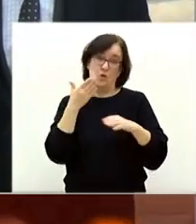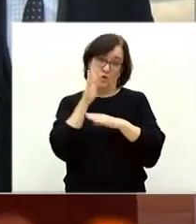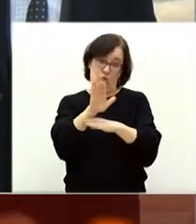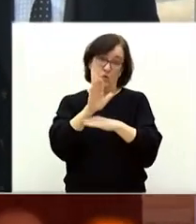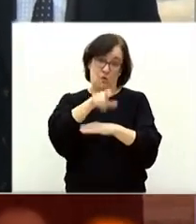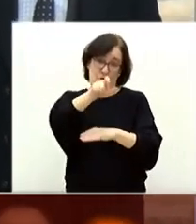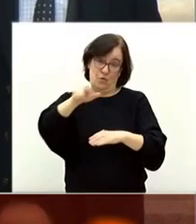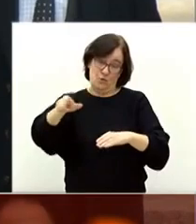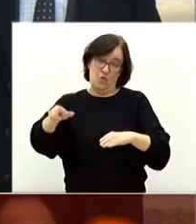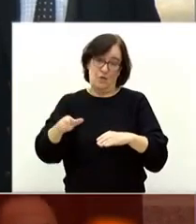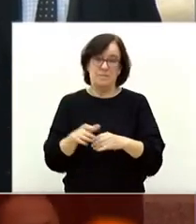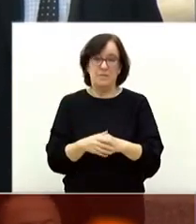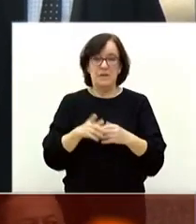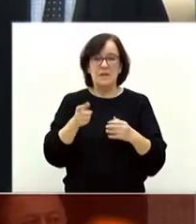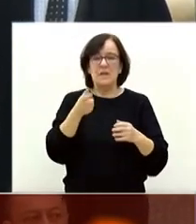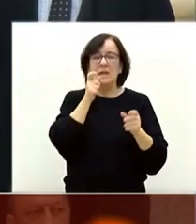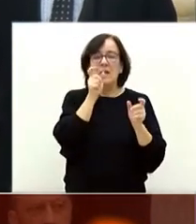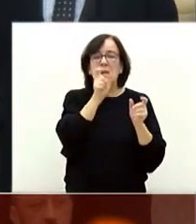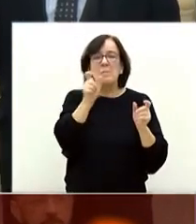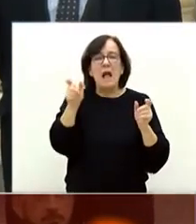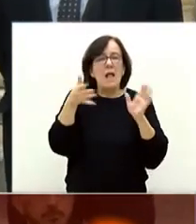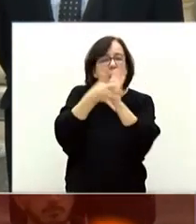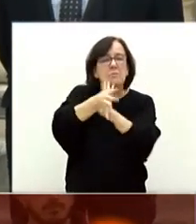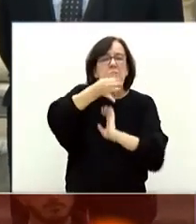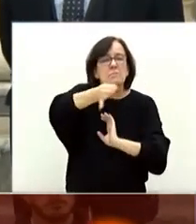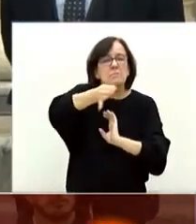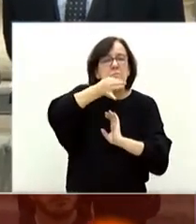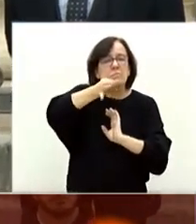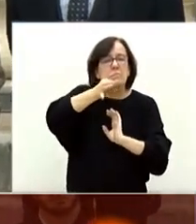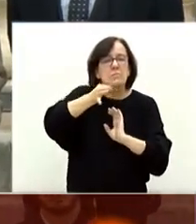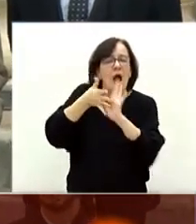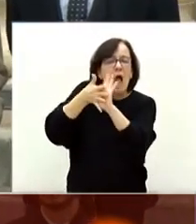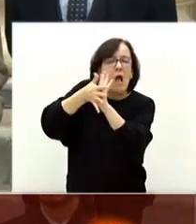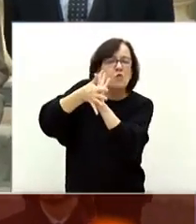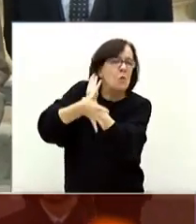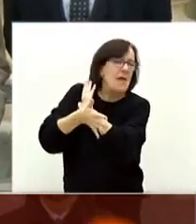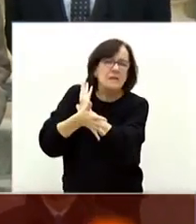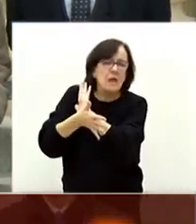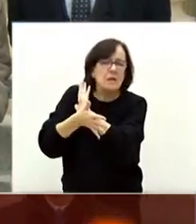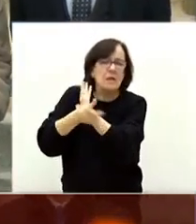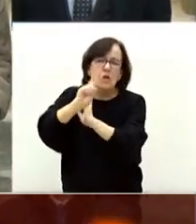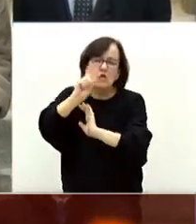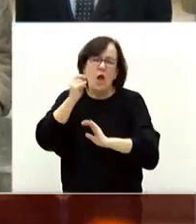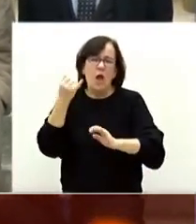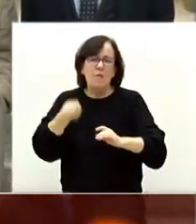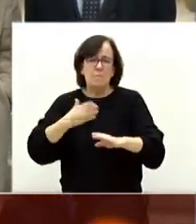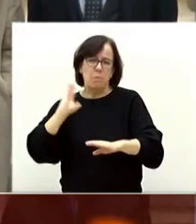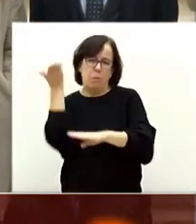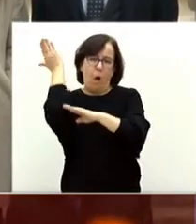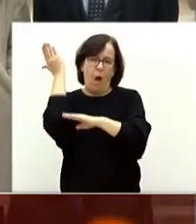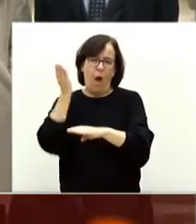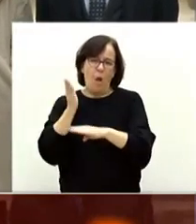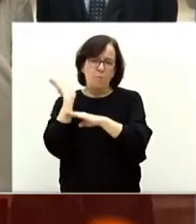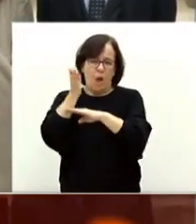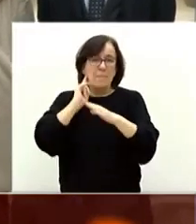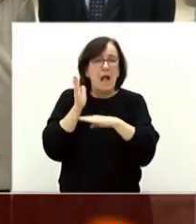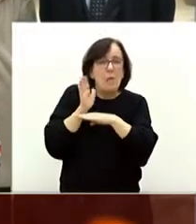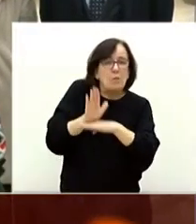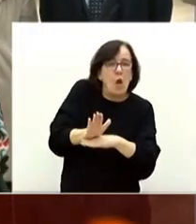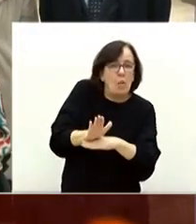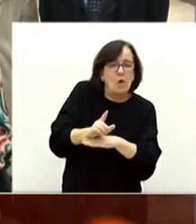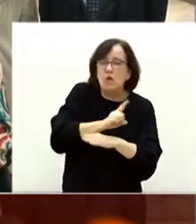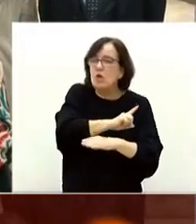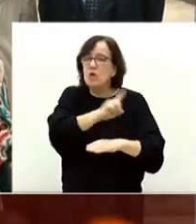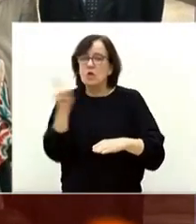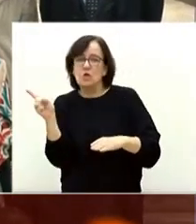representantes. Que la palabra se utilice para argumentar, no para herir, para proponer,